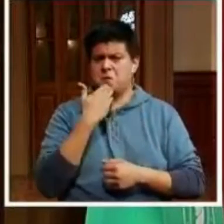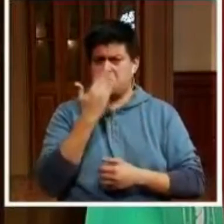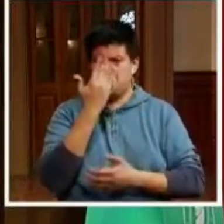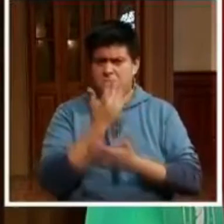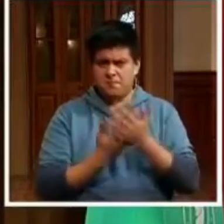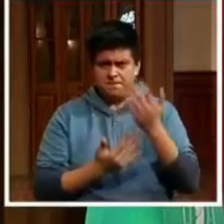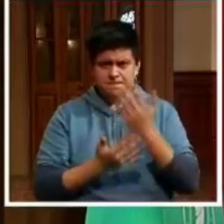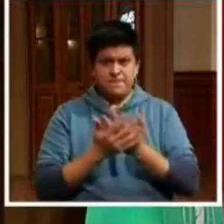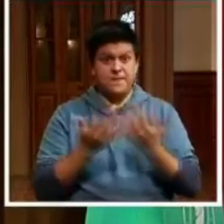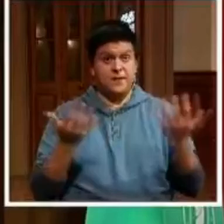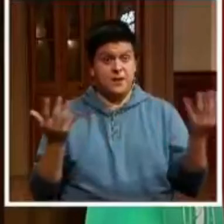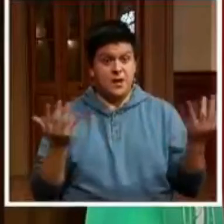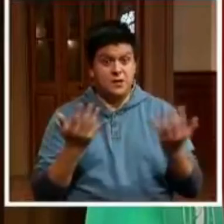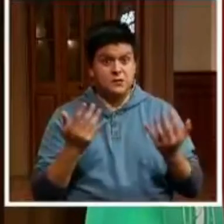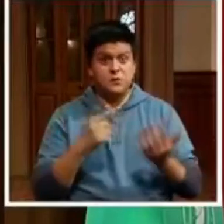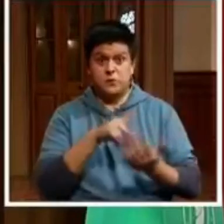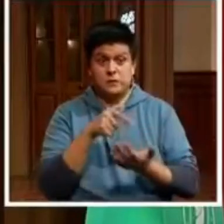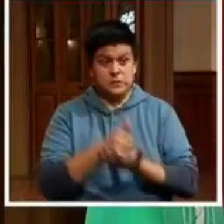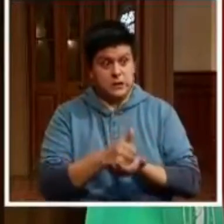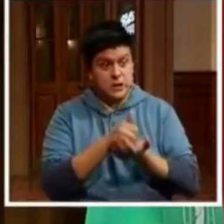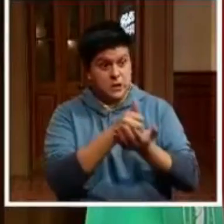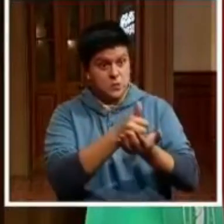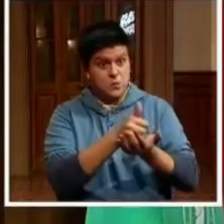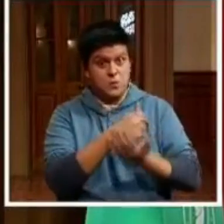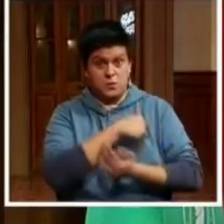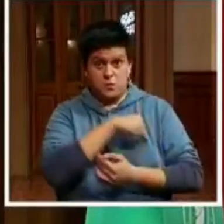Ayúdenos, ayuden al personal de salud.